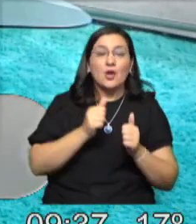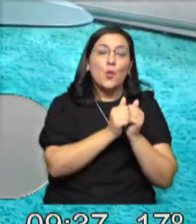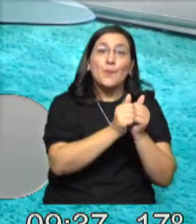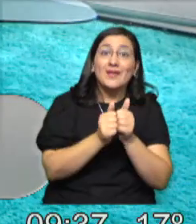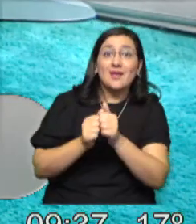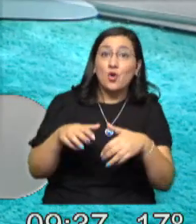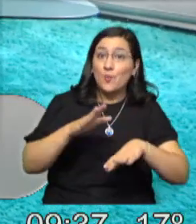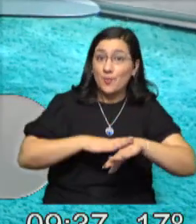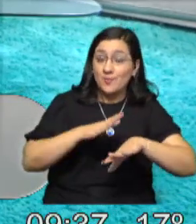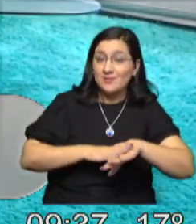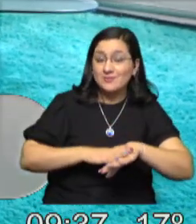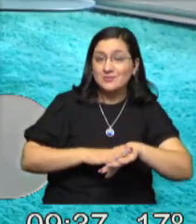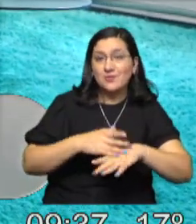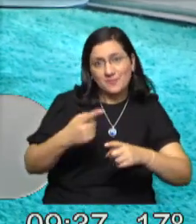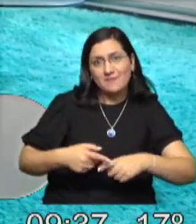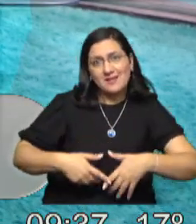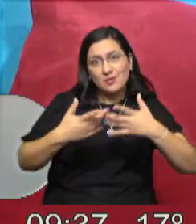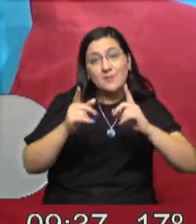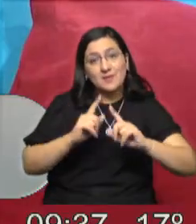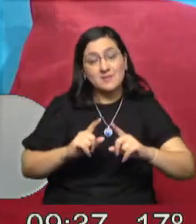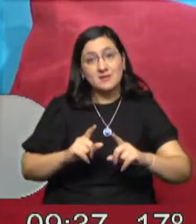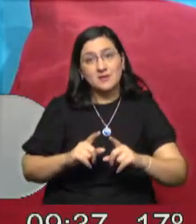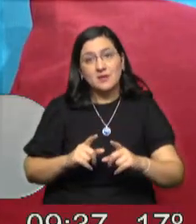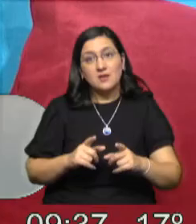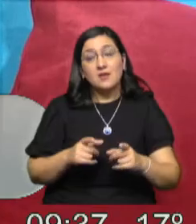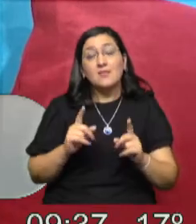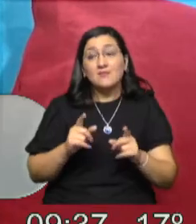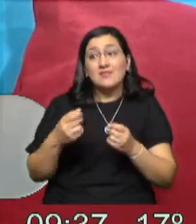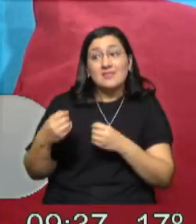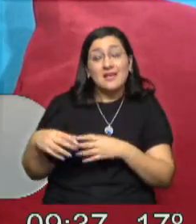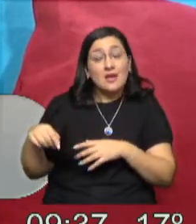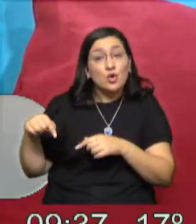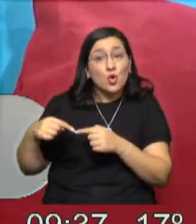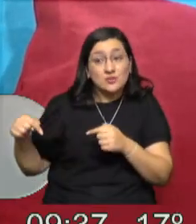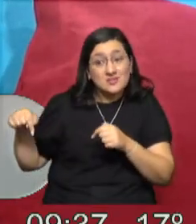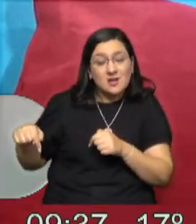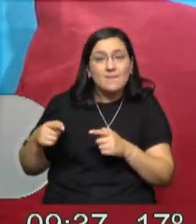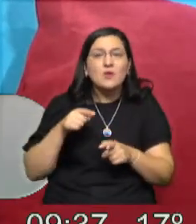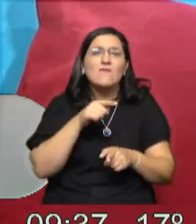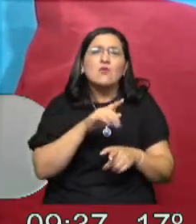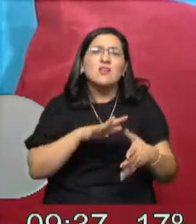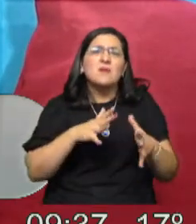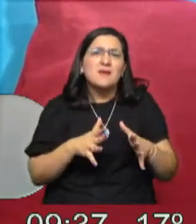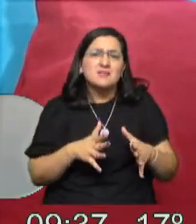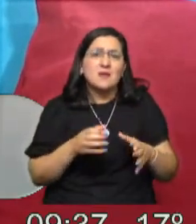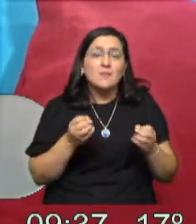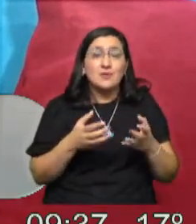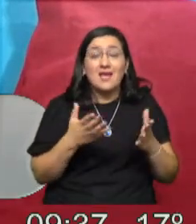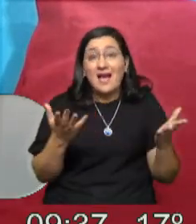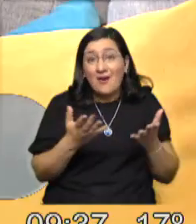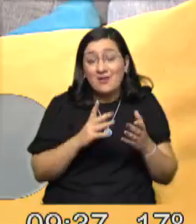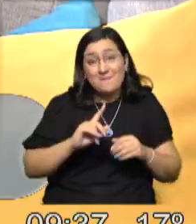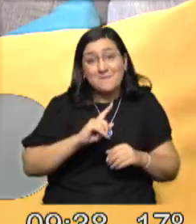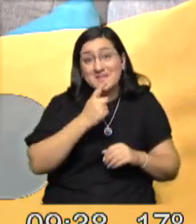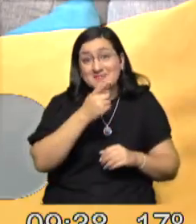esos momentos que son de celebración, pero también son de bisagra, de dejar un montón de cosas acá. ¿Pero qué te pasa a vos? Porque en el espacio este la protagonista sos